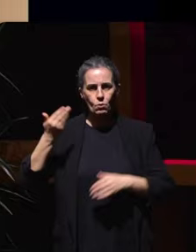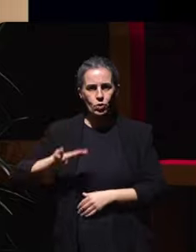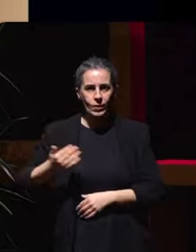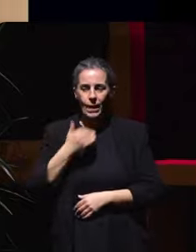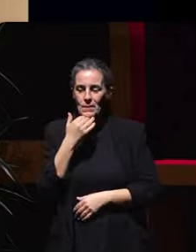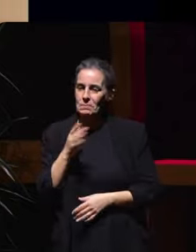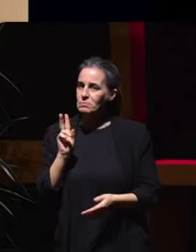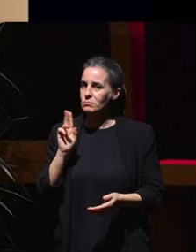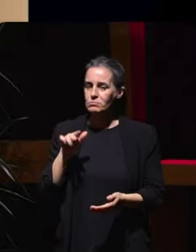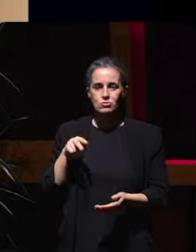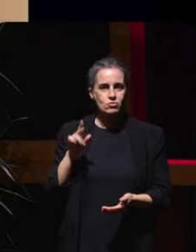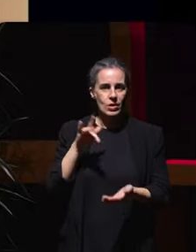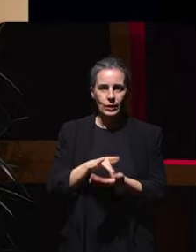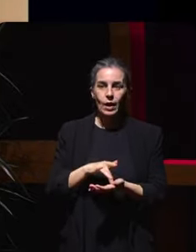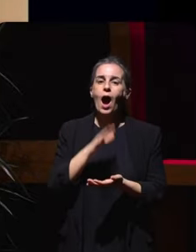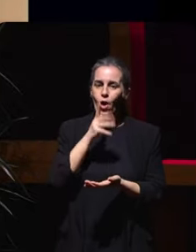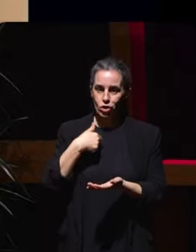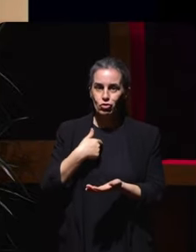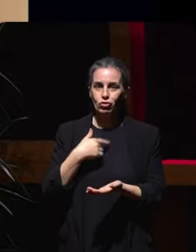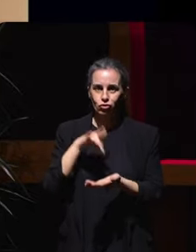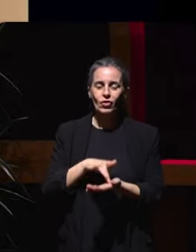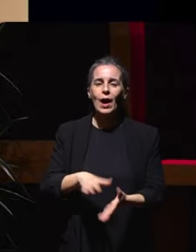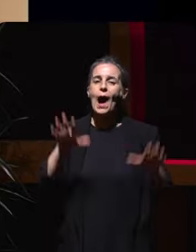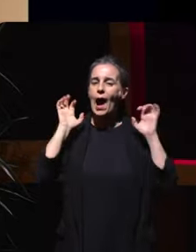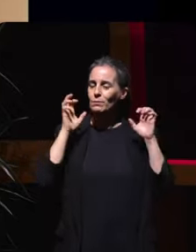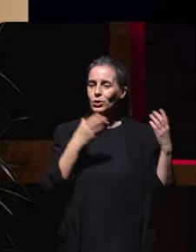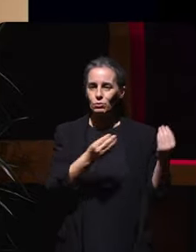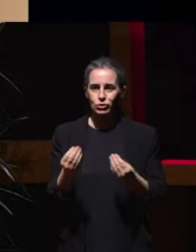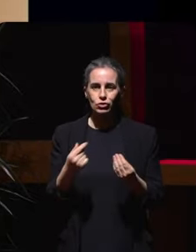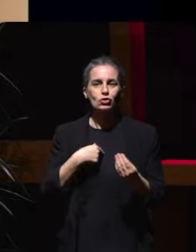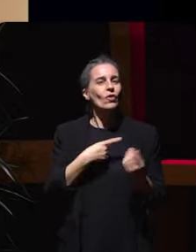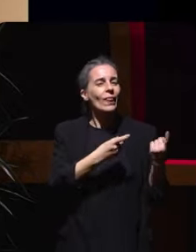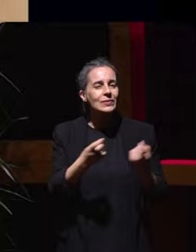progresión inmensa, estoy aprendiendo muchísimo y yo creo que es lo que necesitaba, ¿no?